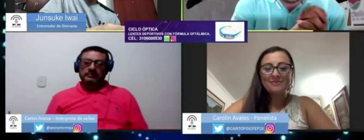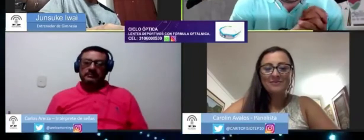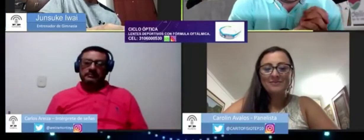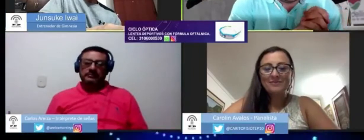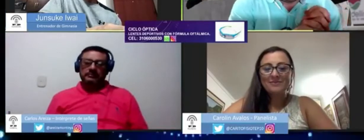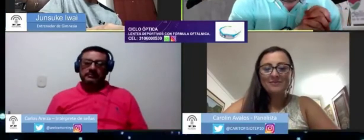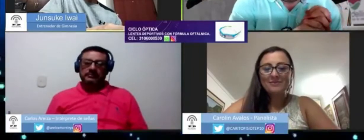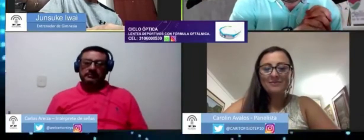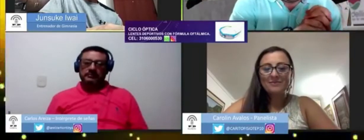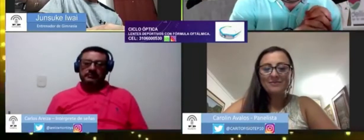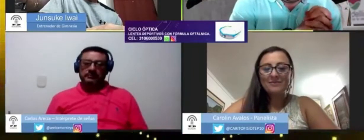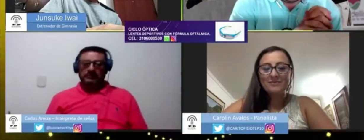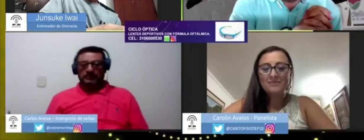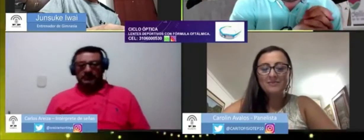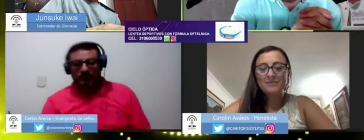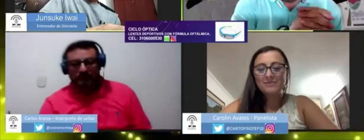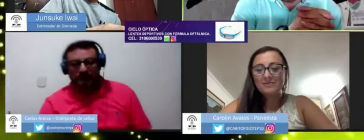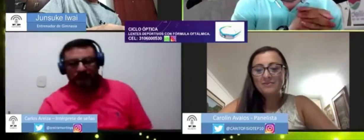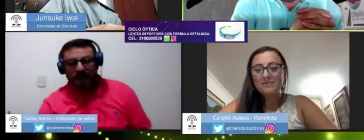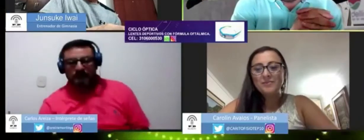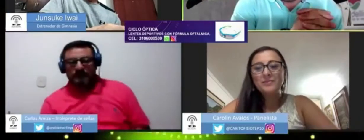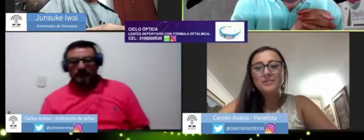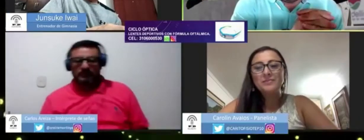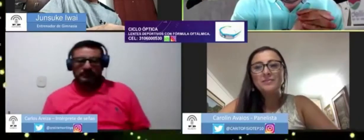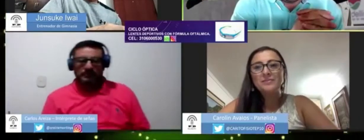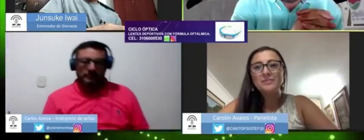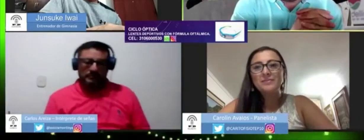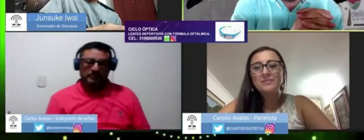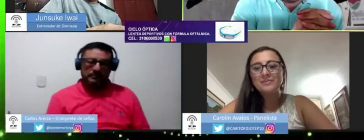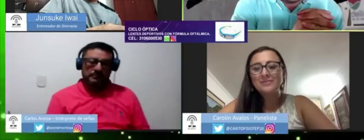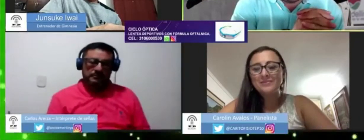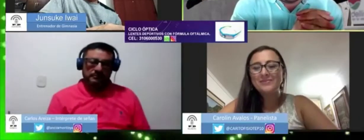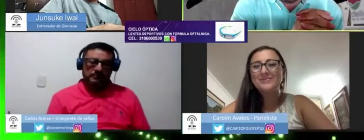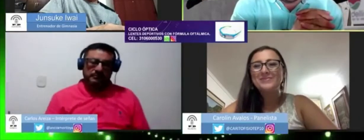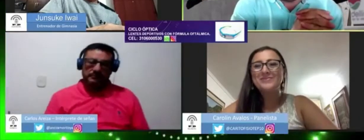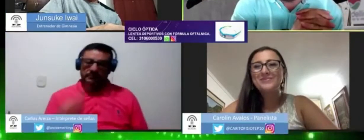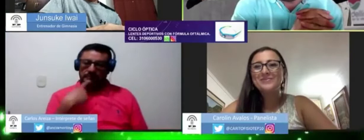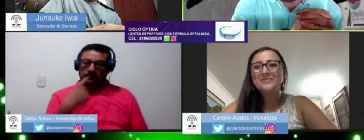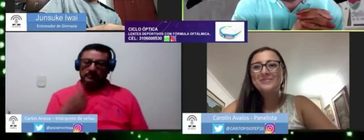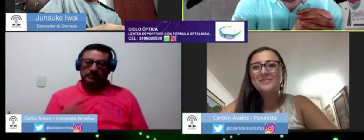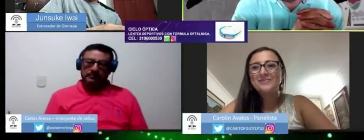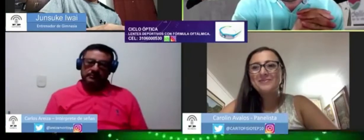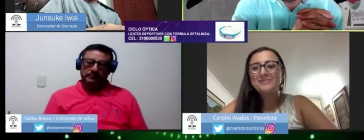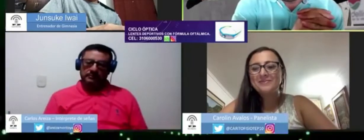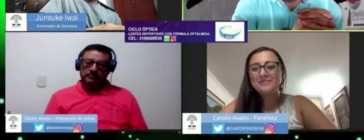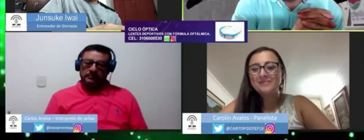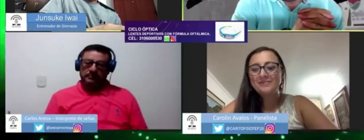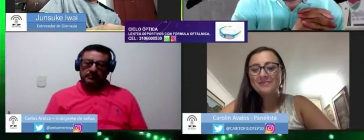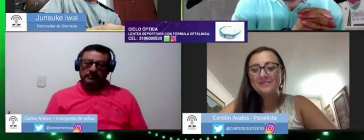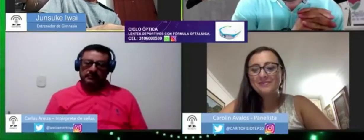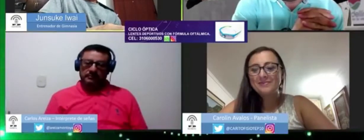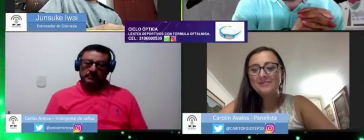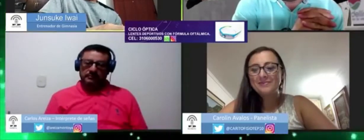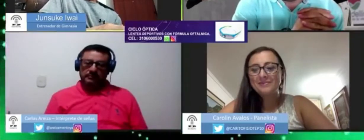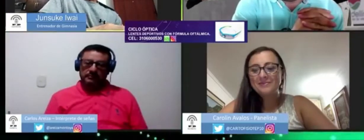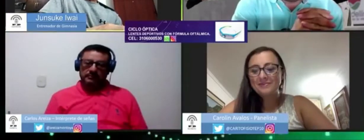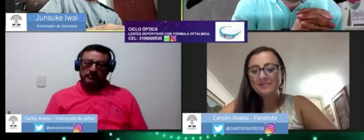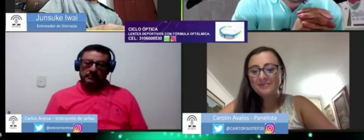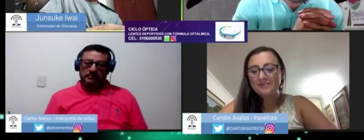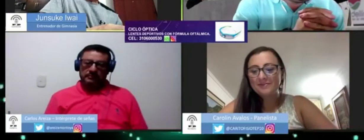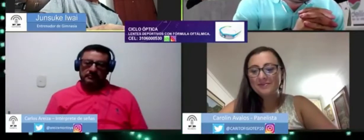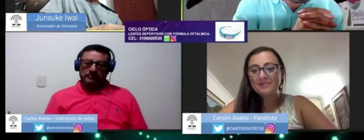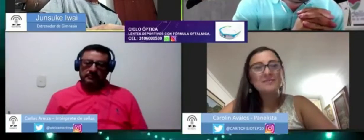emigrar, hace 50 años yo creo que era más complicado, ¿cómo fue eso? Bueno, esto